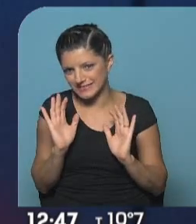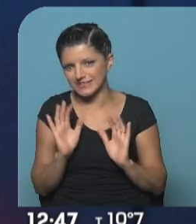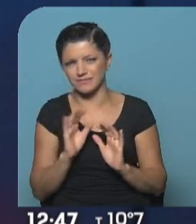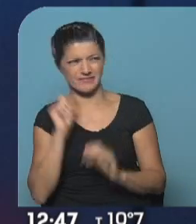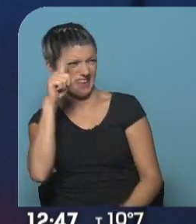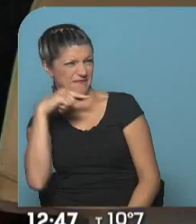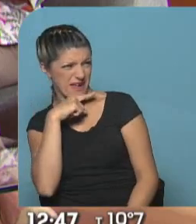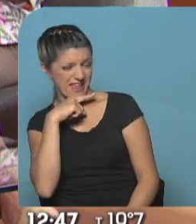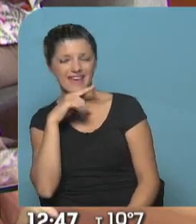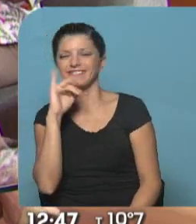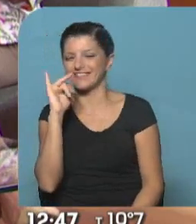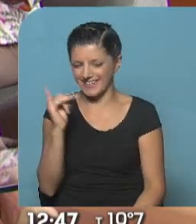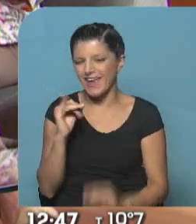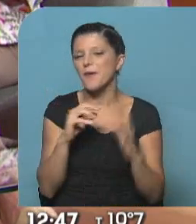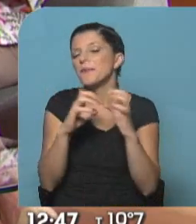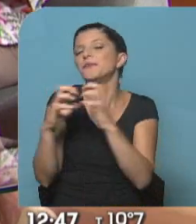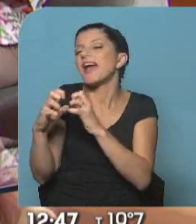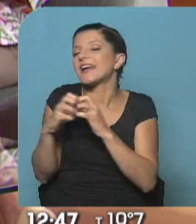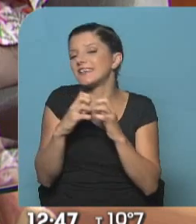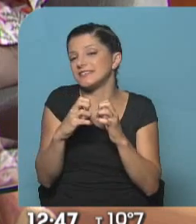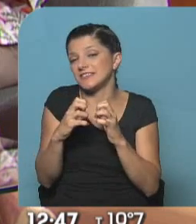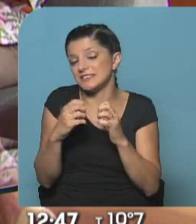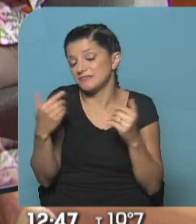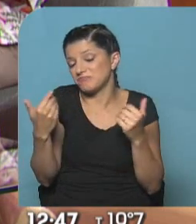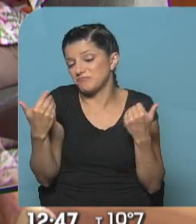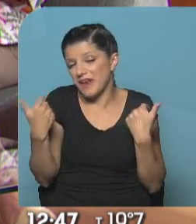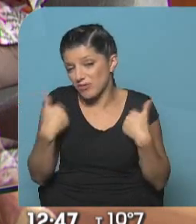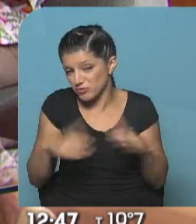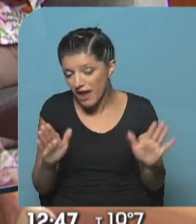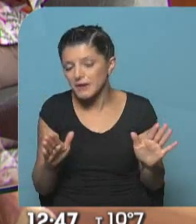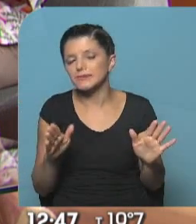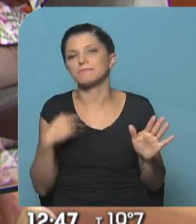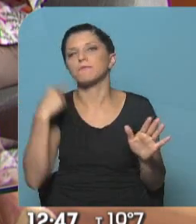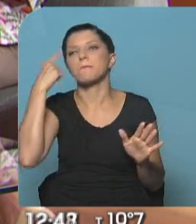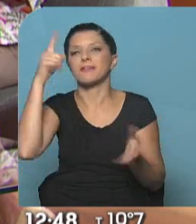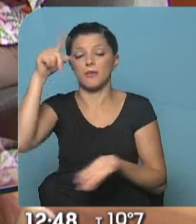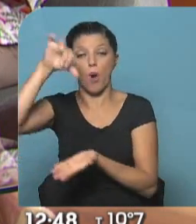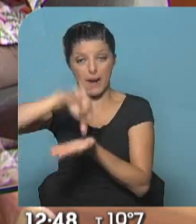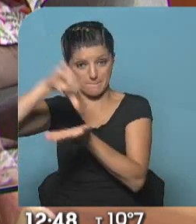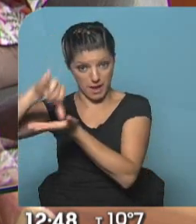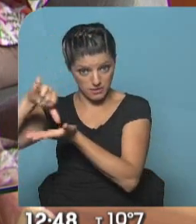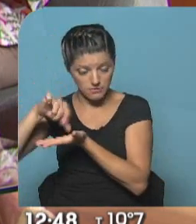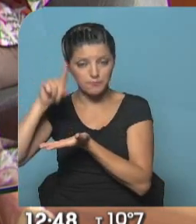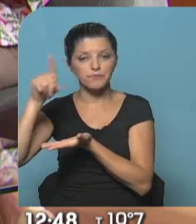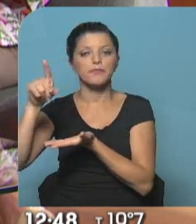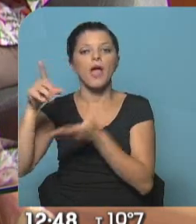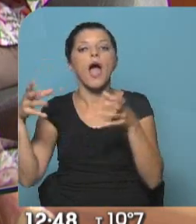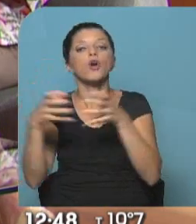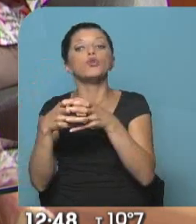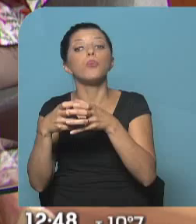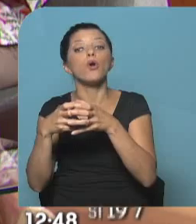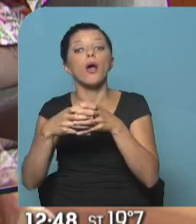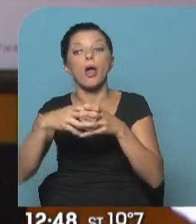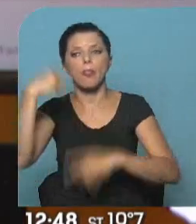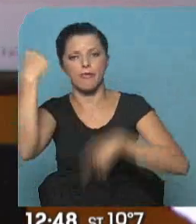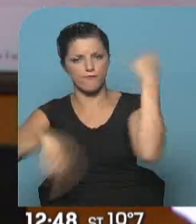es una crisis muy normal en un país donde, bueno, hay distintos grupos que representan las posiciones diferentes